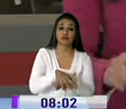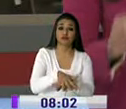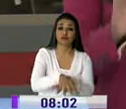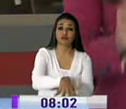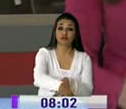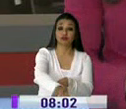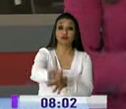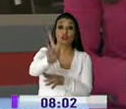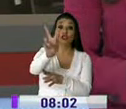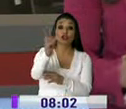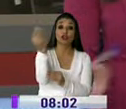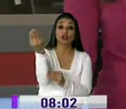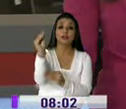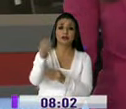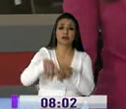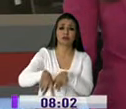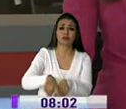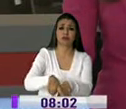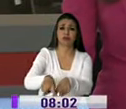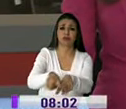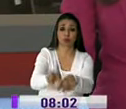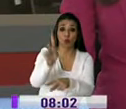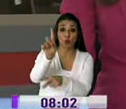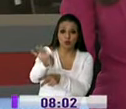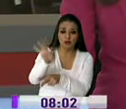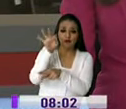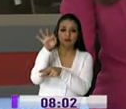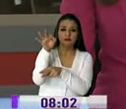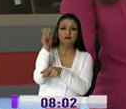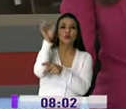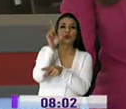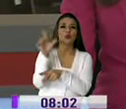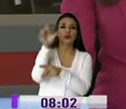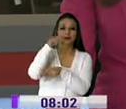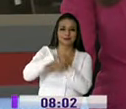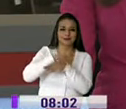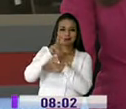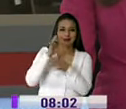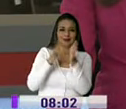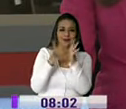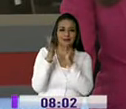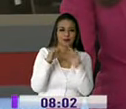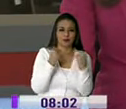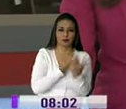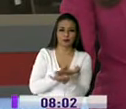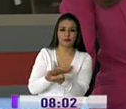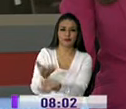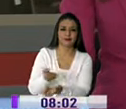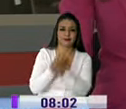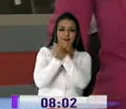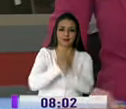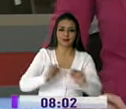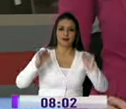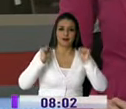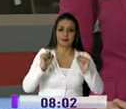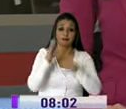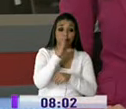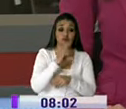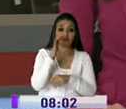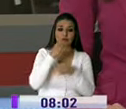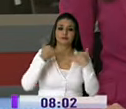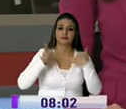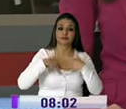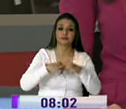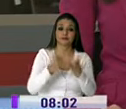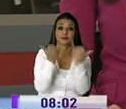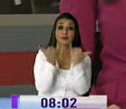a dos jóvenes. Uno de los cuerpos fue recuperado la tarde de este lunes 30 de abril por efectivos del Cuerpo de Bomberos. Las labores de búsqueda se reanudaron